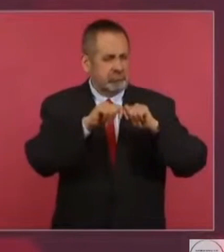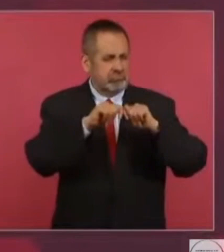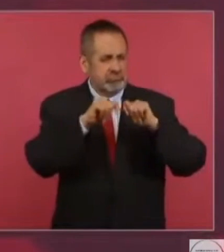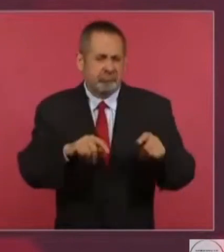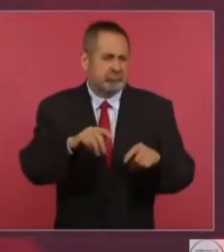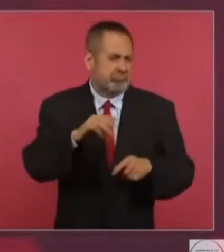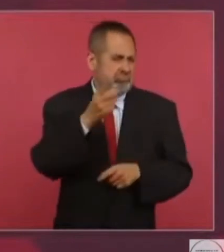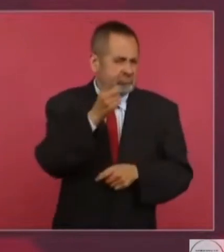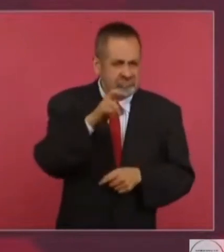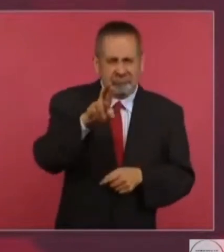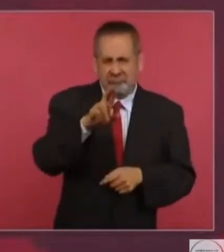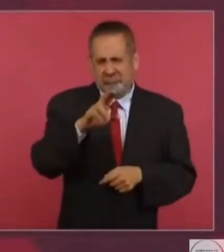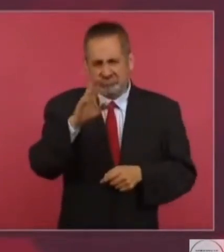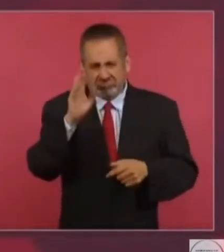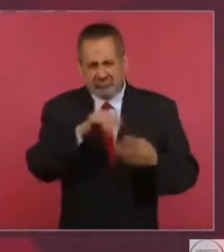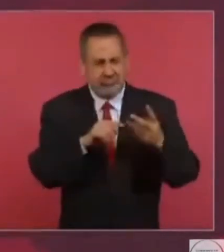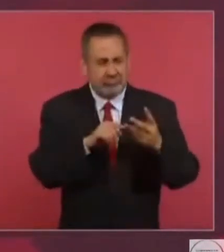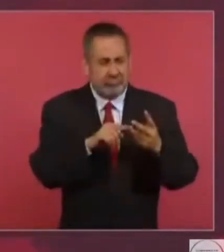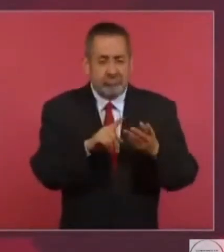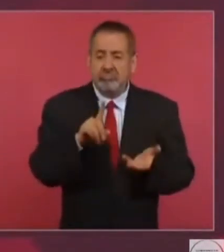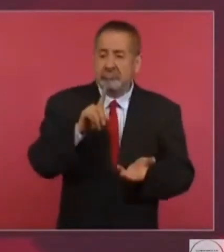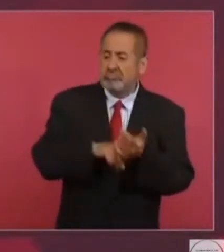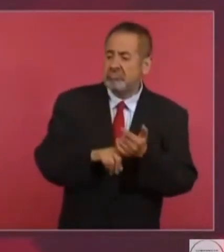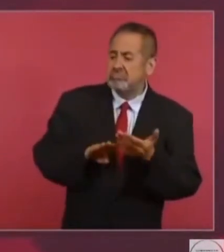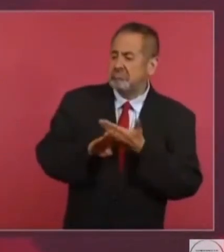tienen doctorados y son racistas.